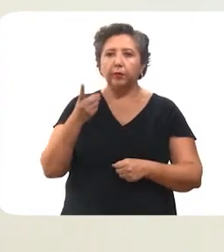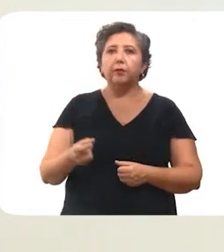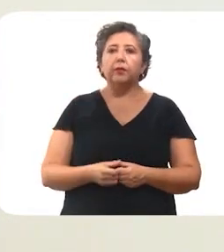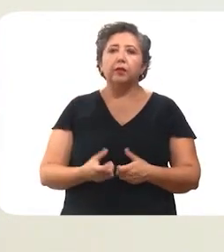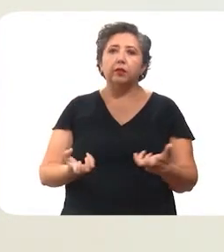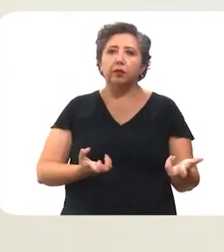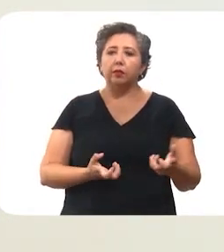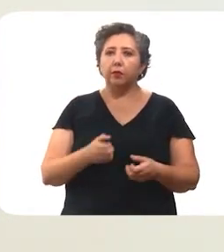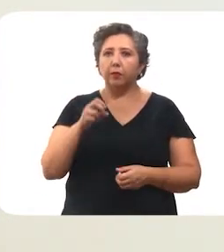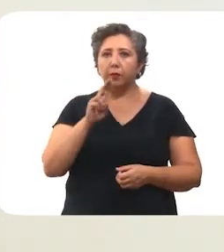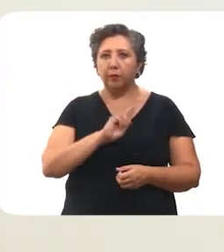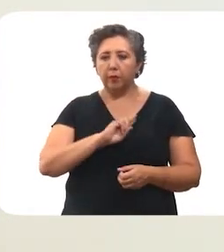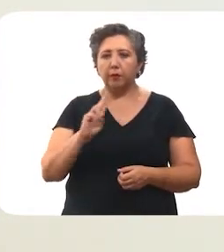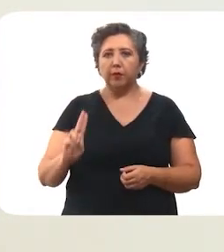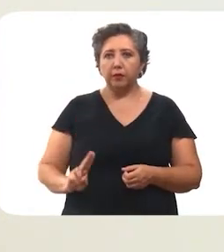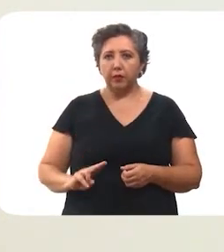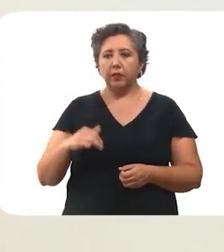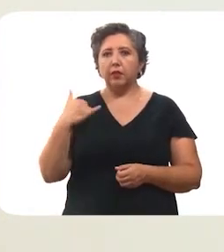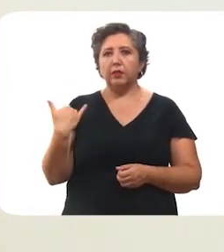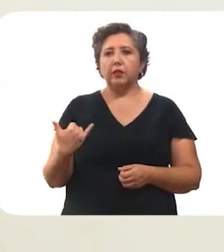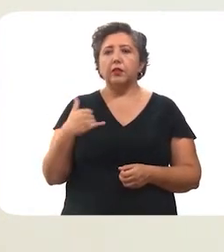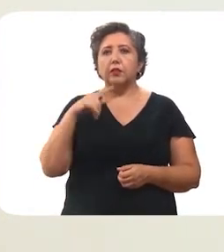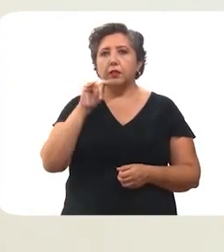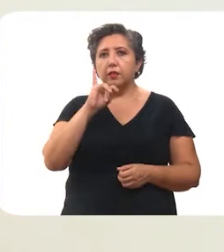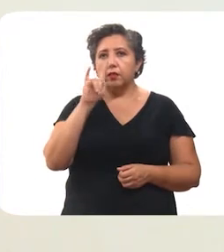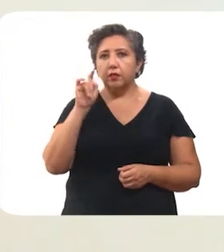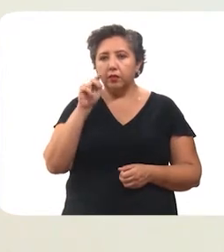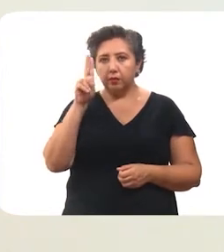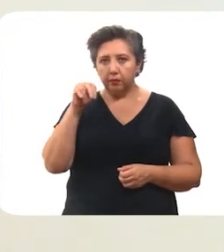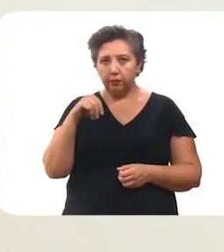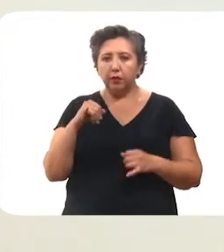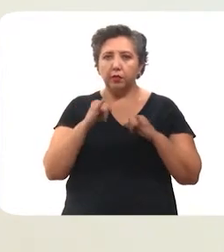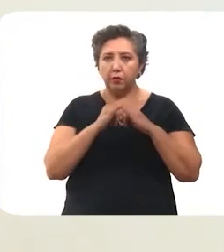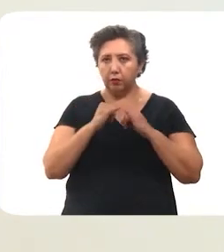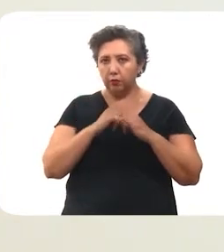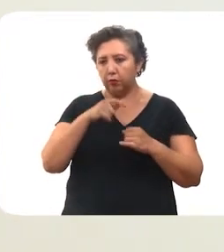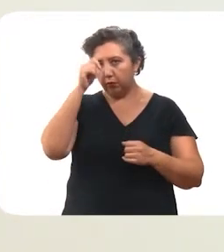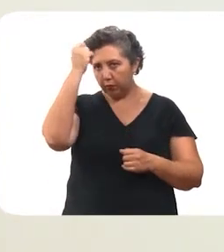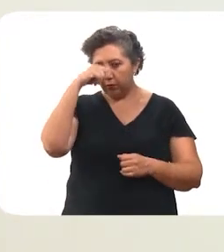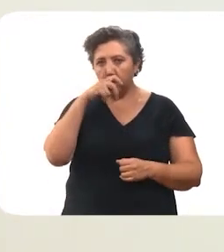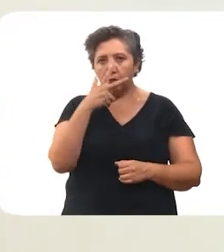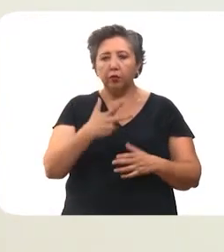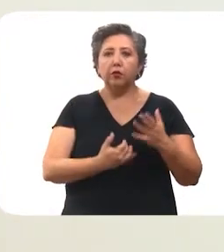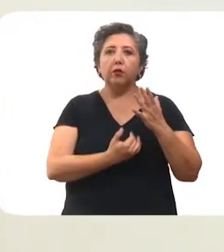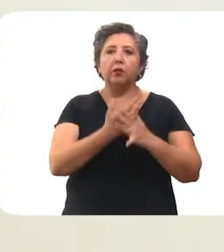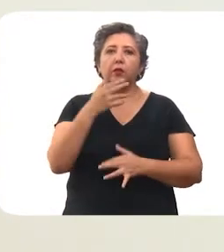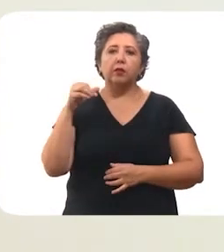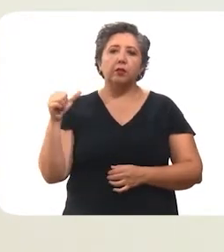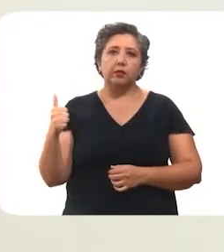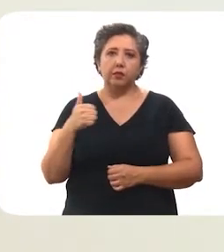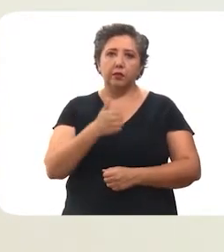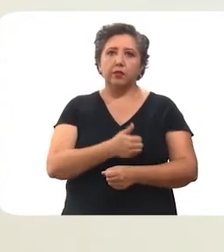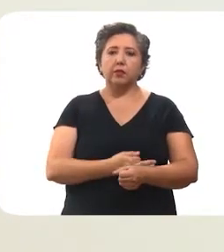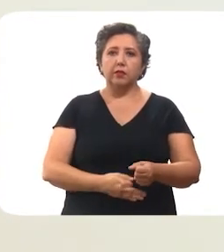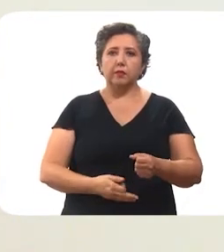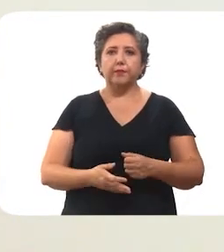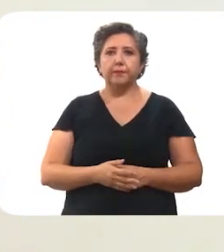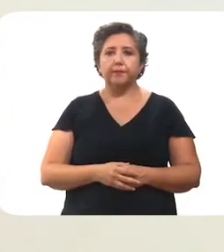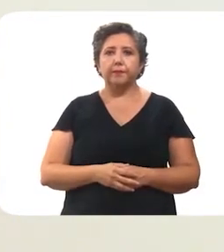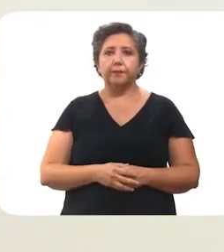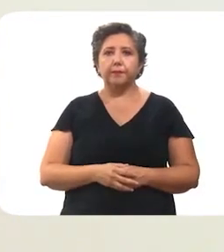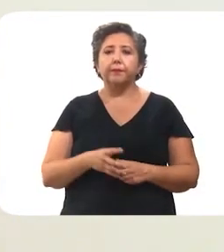gimnasio polifuncional de Humán y en el Instituto Tecnológico de Ticimín de 8 de la mañana a 6 de la tarde.